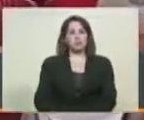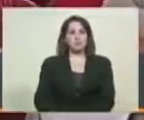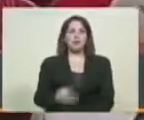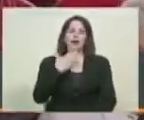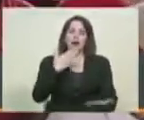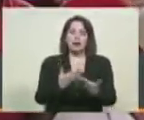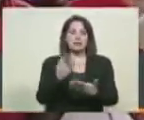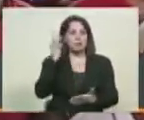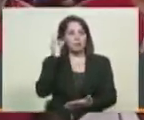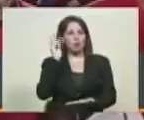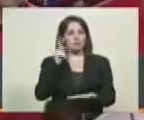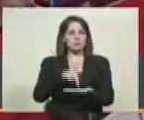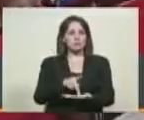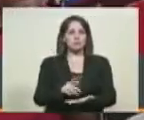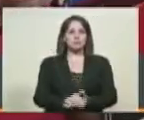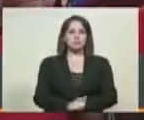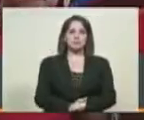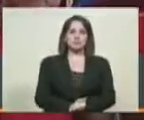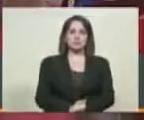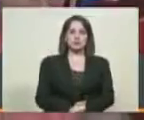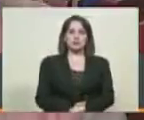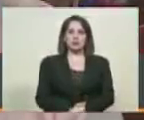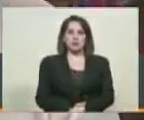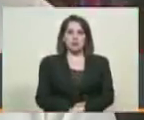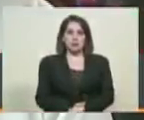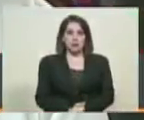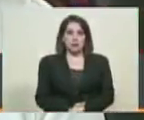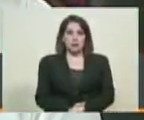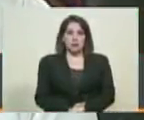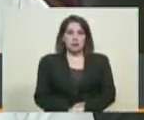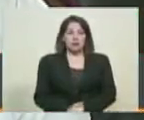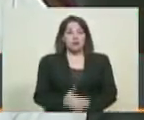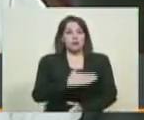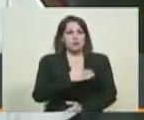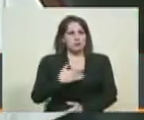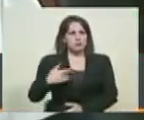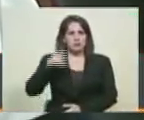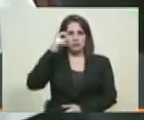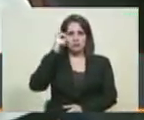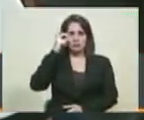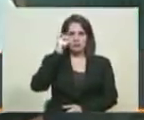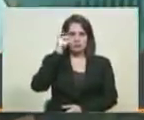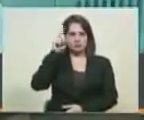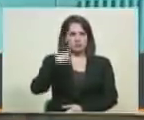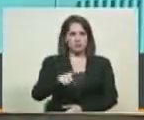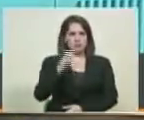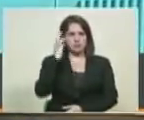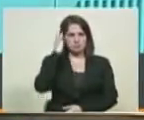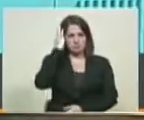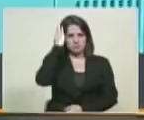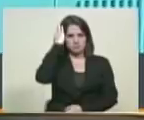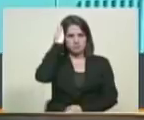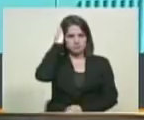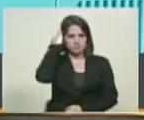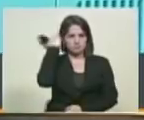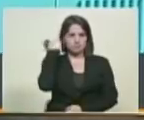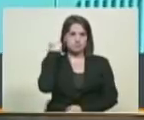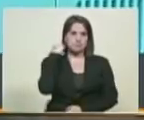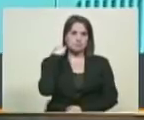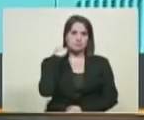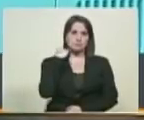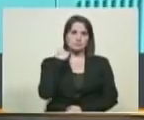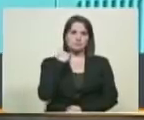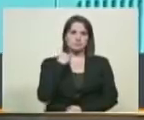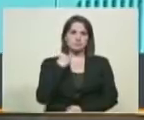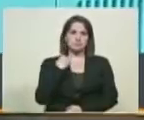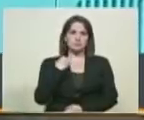gracias. Yo quisiera también escuchar a un compañero transportista de Transmiranda,